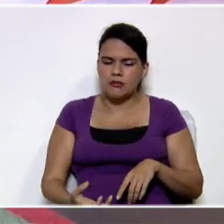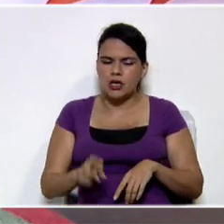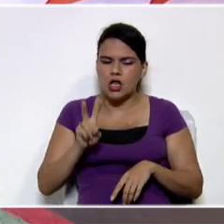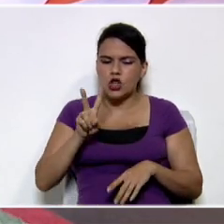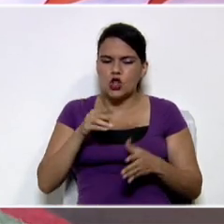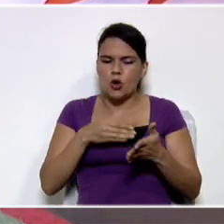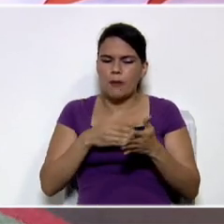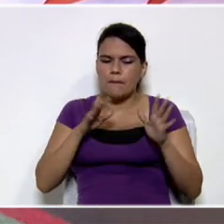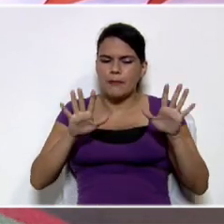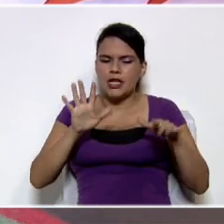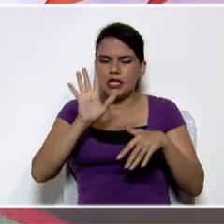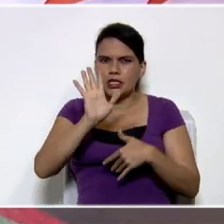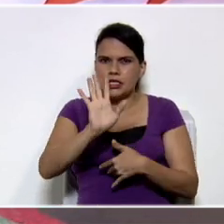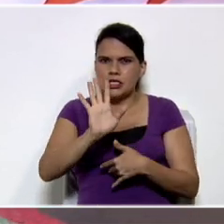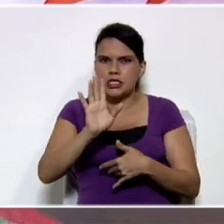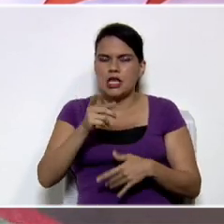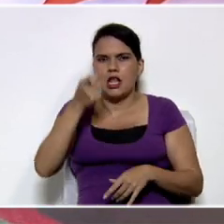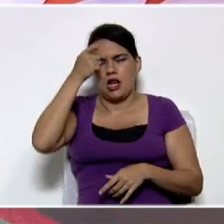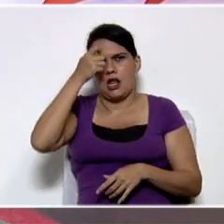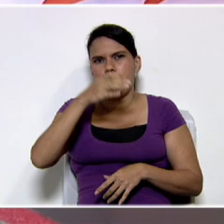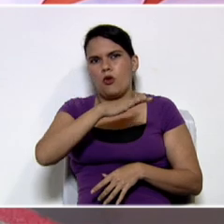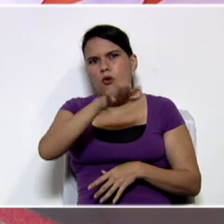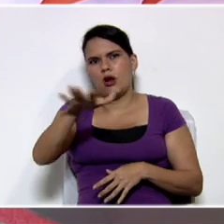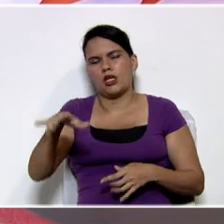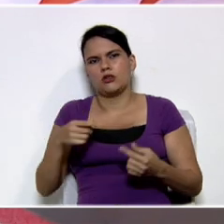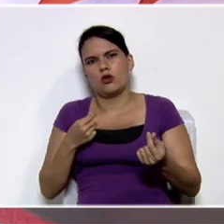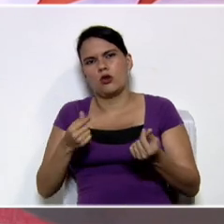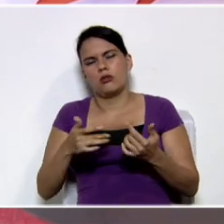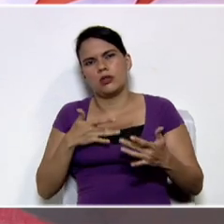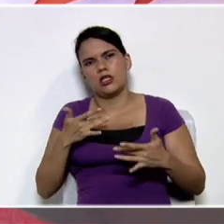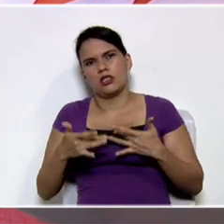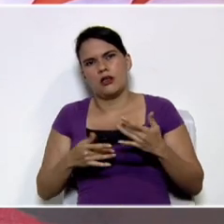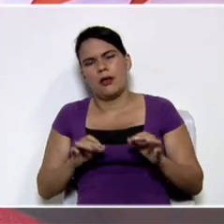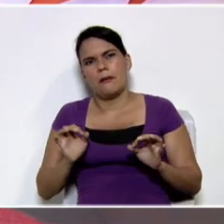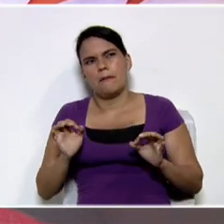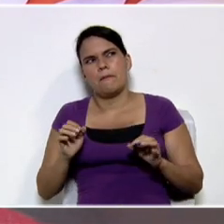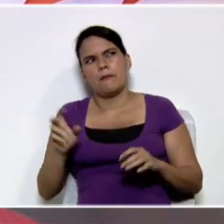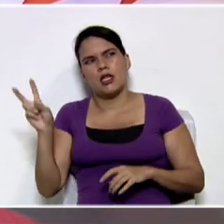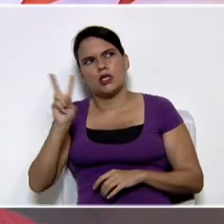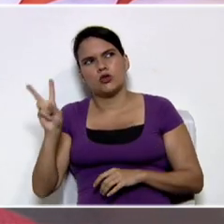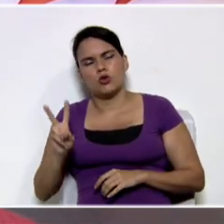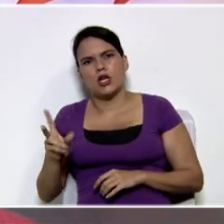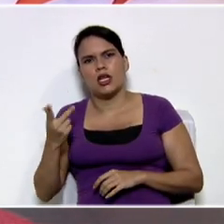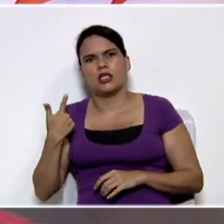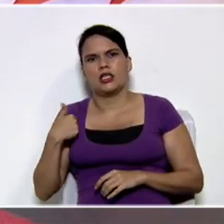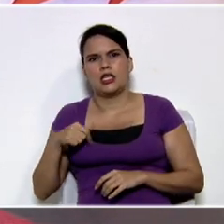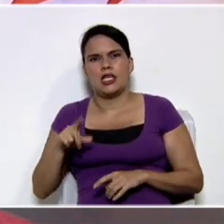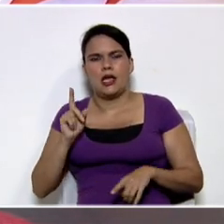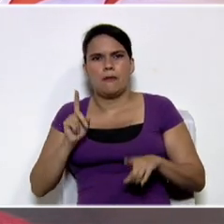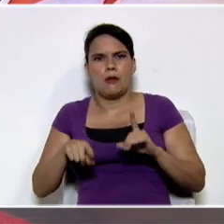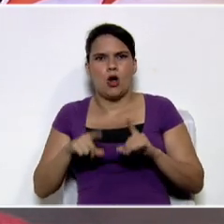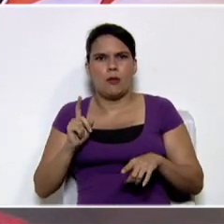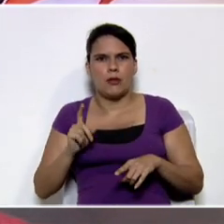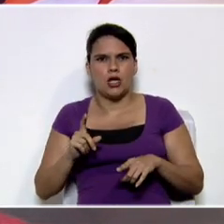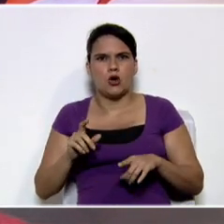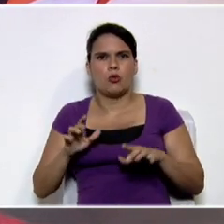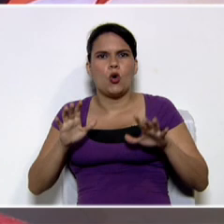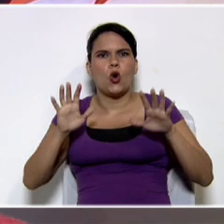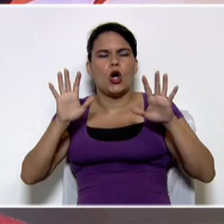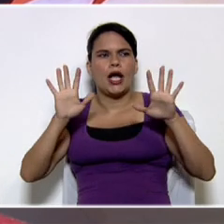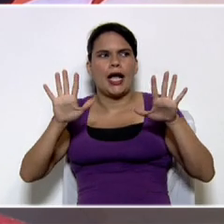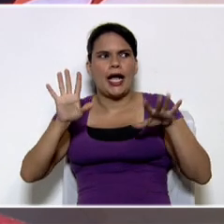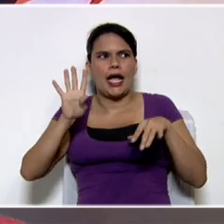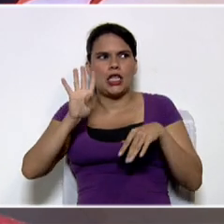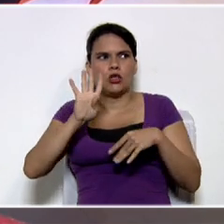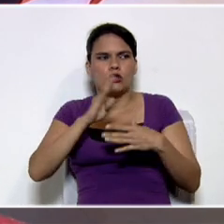población económicamente activa en Venezuela estuvo conformada aproximadamente por un poco de más de 14 millones de